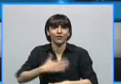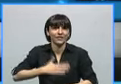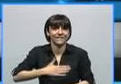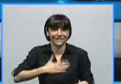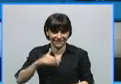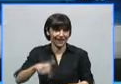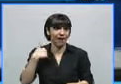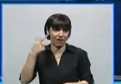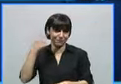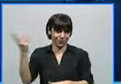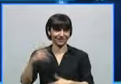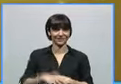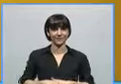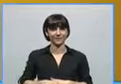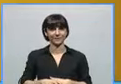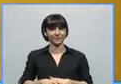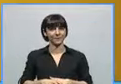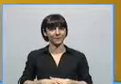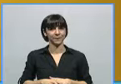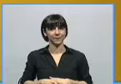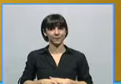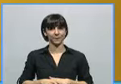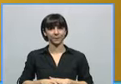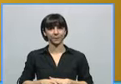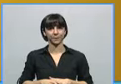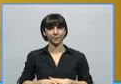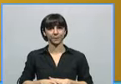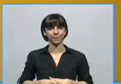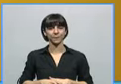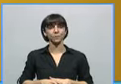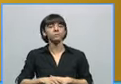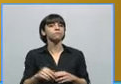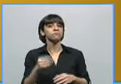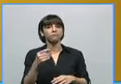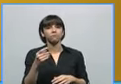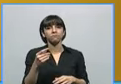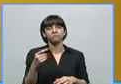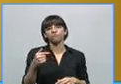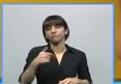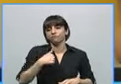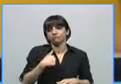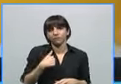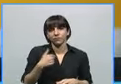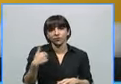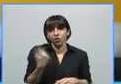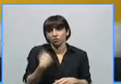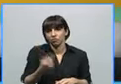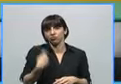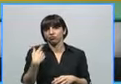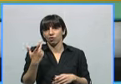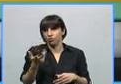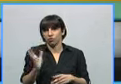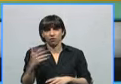podemos escucharlos no venía tirando ni ni los últimos porque tenemos al mejor tirado del mundo